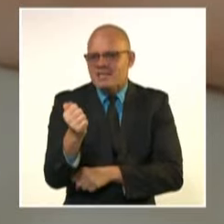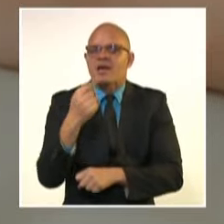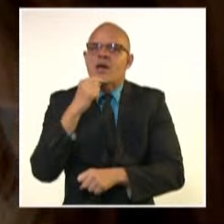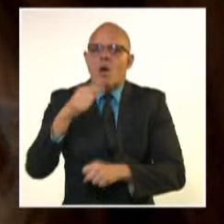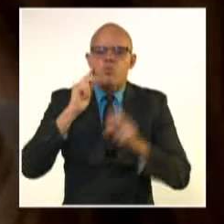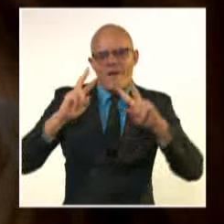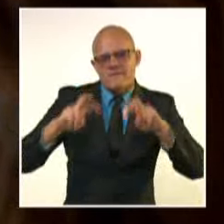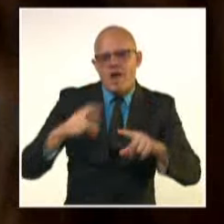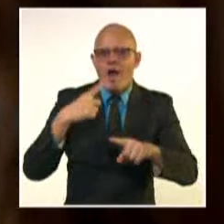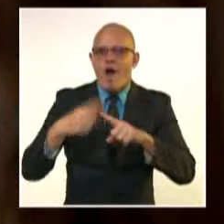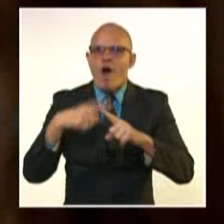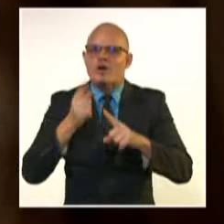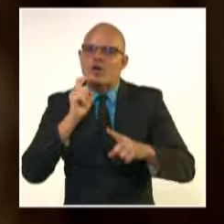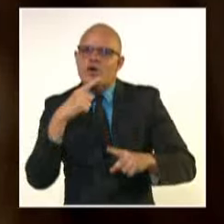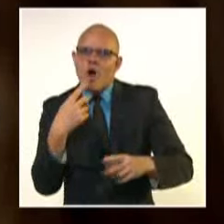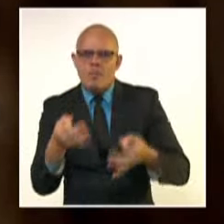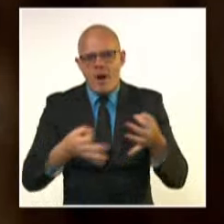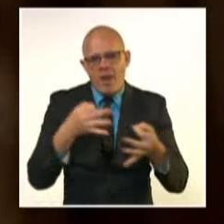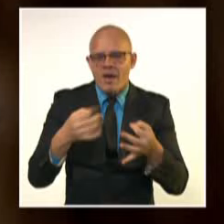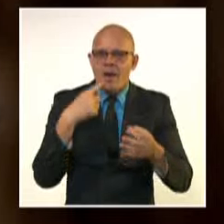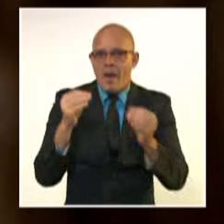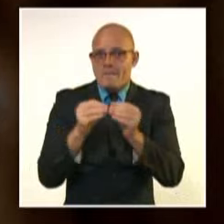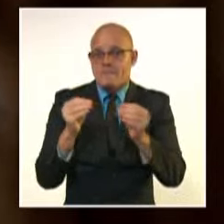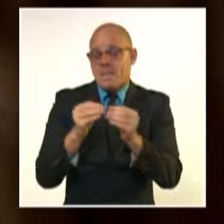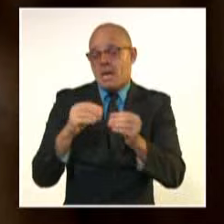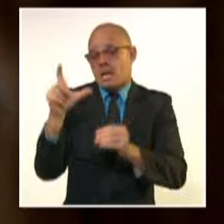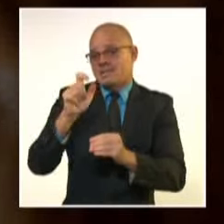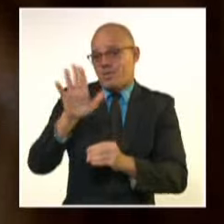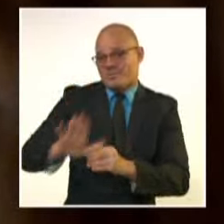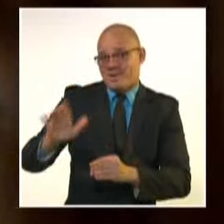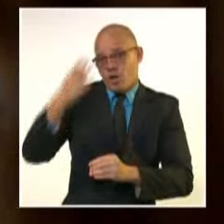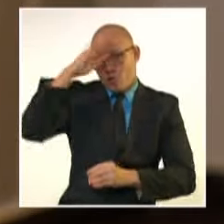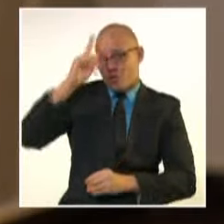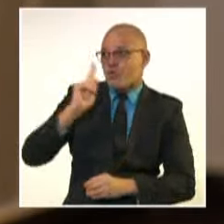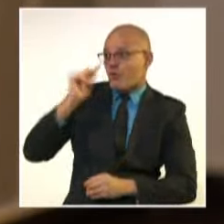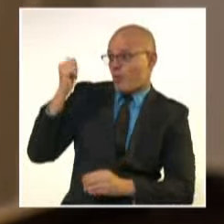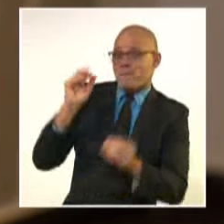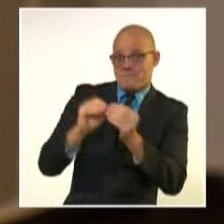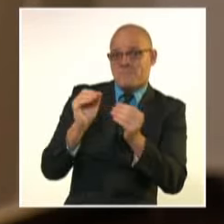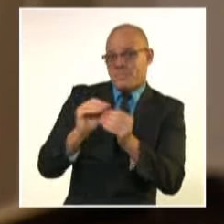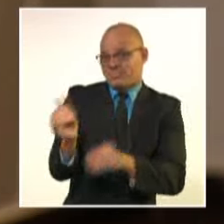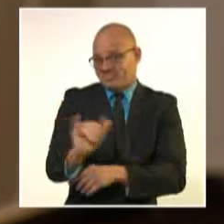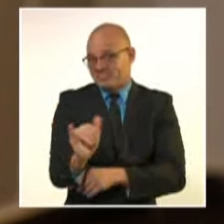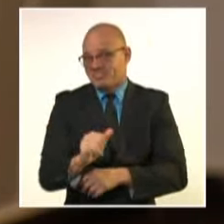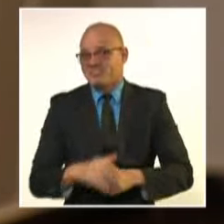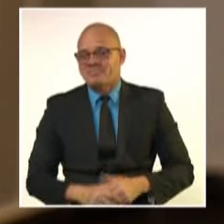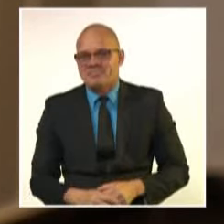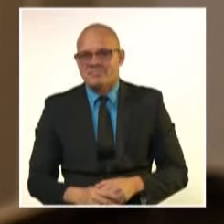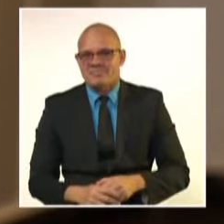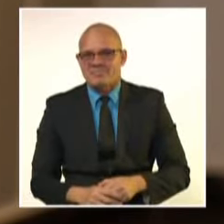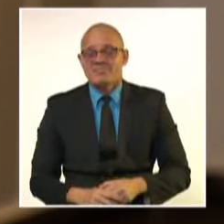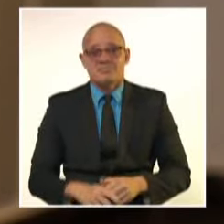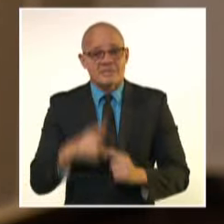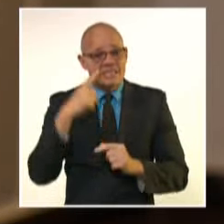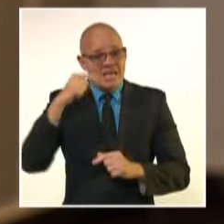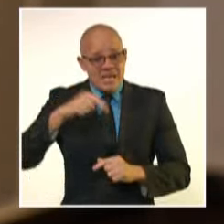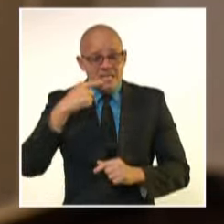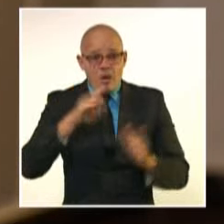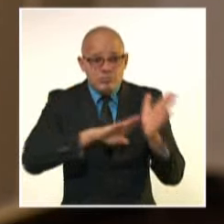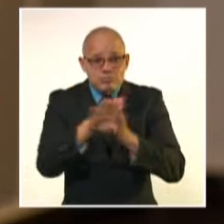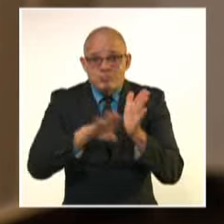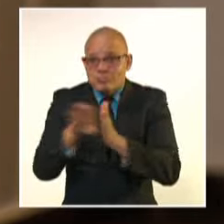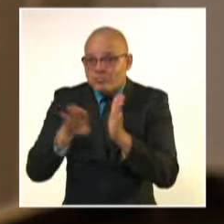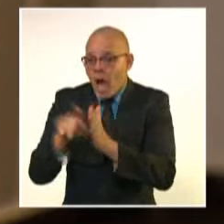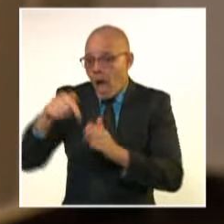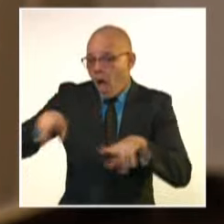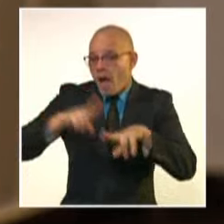que responden a contextos culturales específicos también fue relevante. Con estos avances en pleno desarrollo tuvo lugar en La